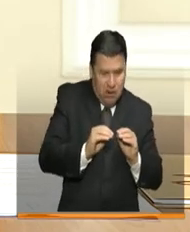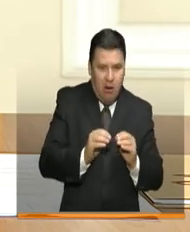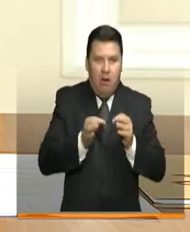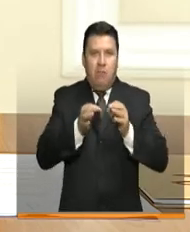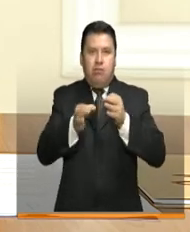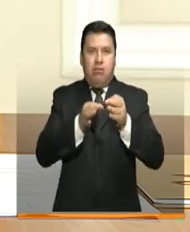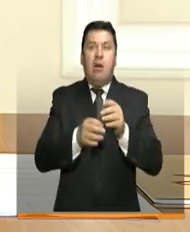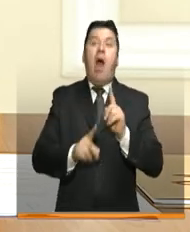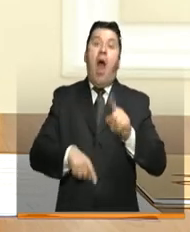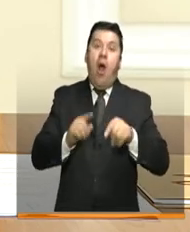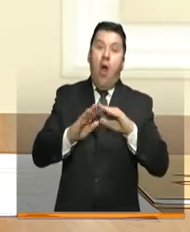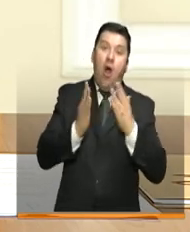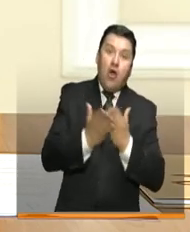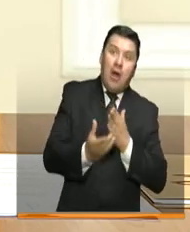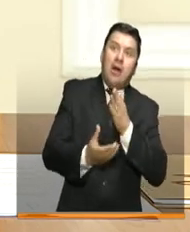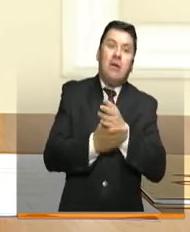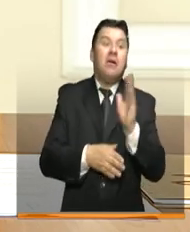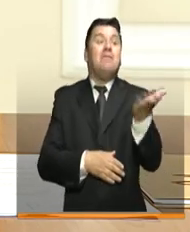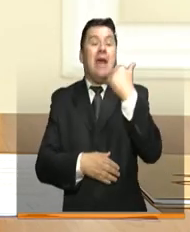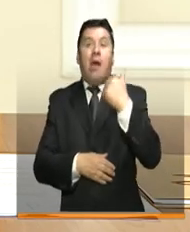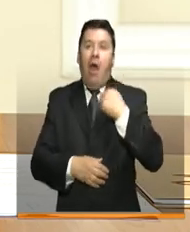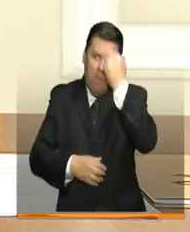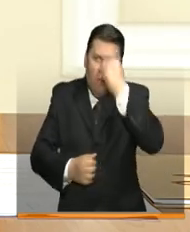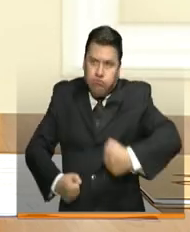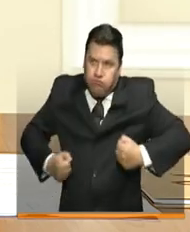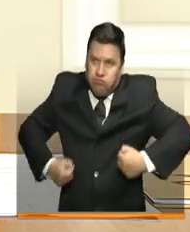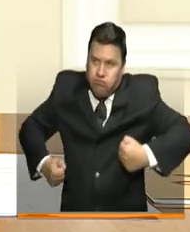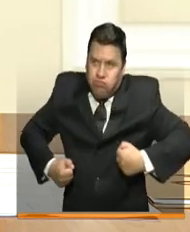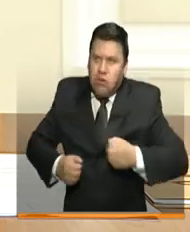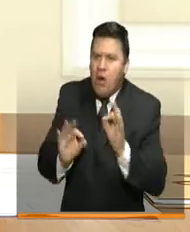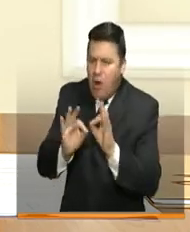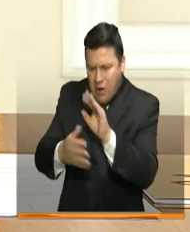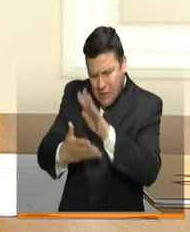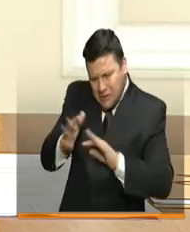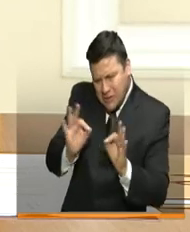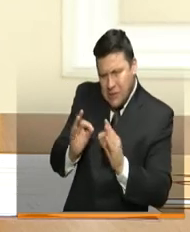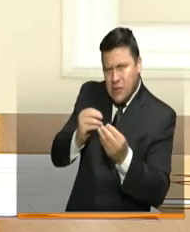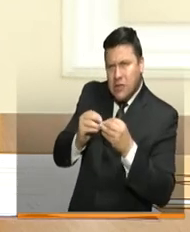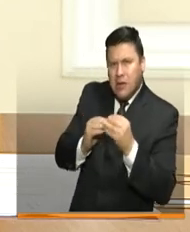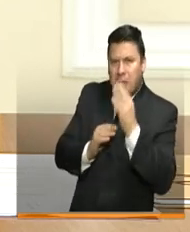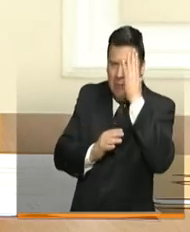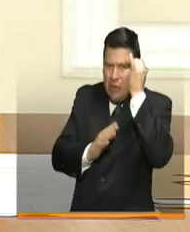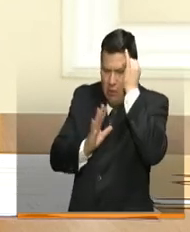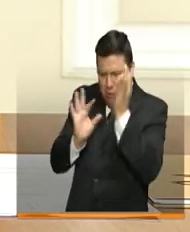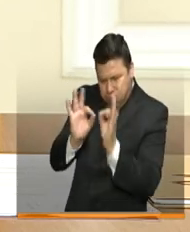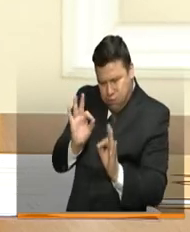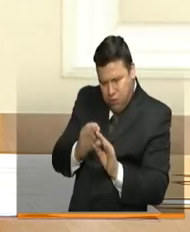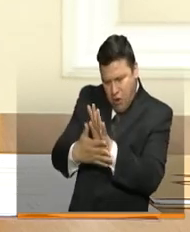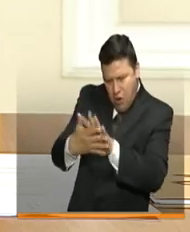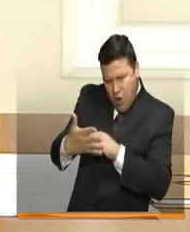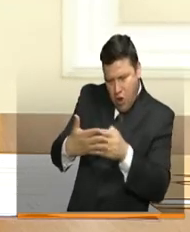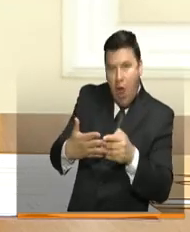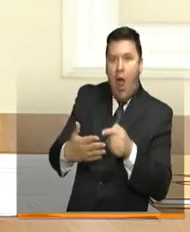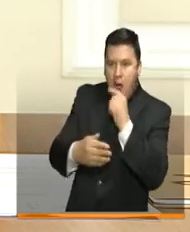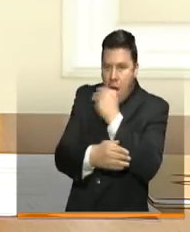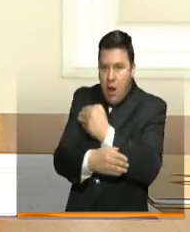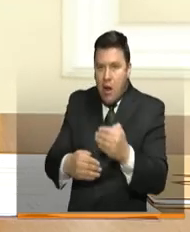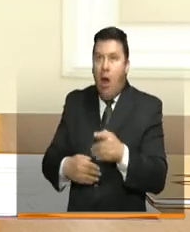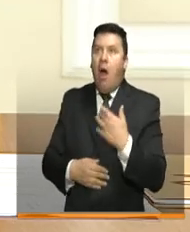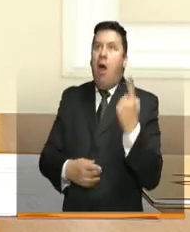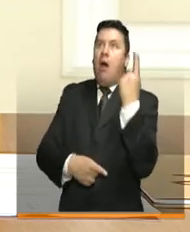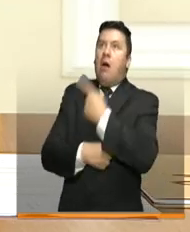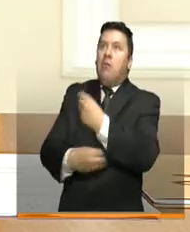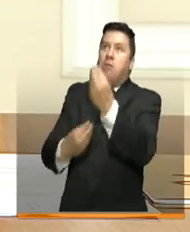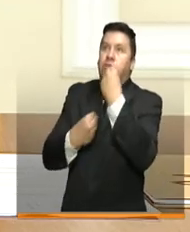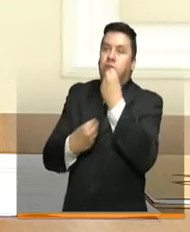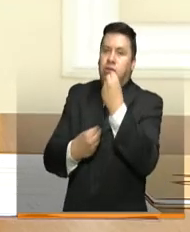los colegios cuando se los ha llamado a la etapa de diseño y de preparación de sus clases para que los niños puedan estar al día